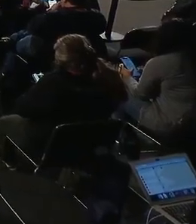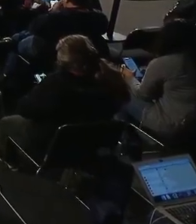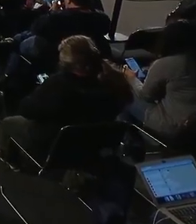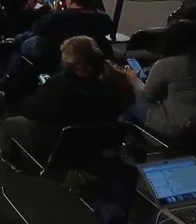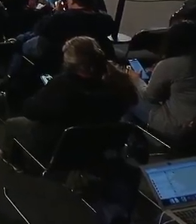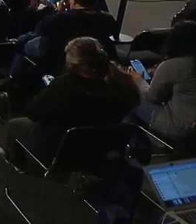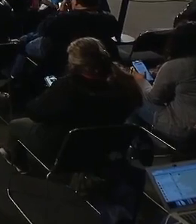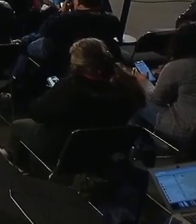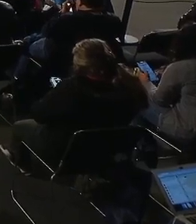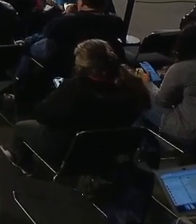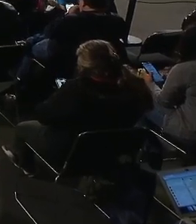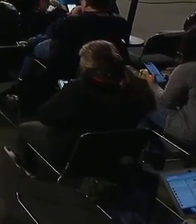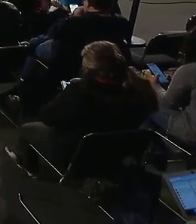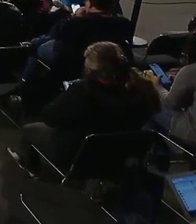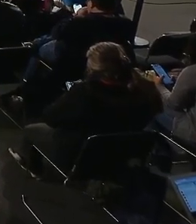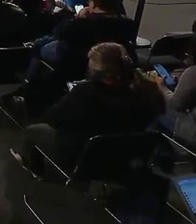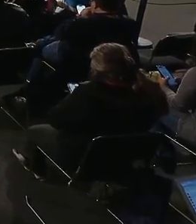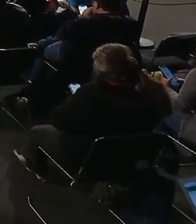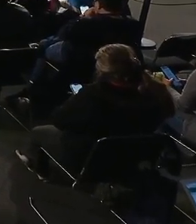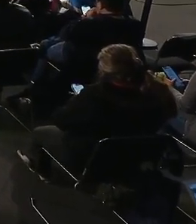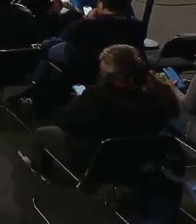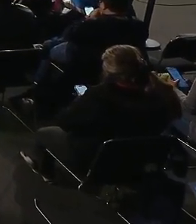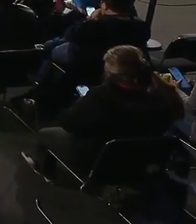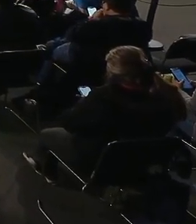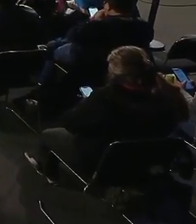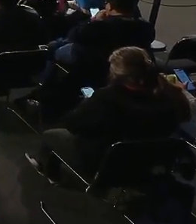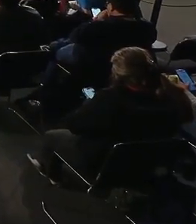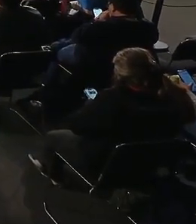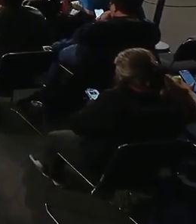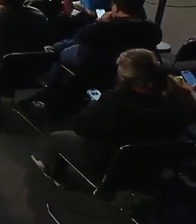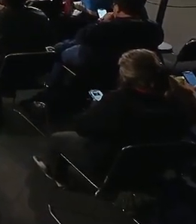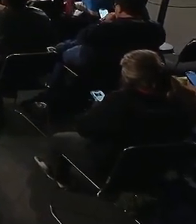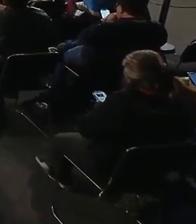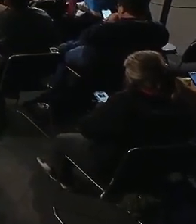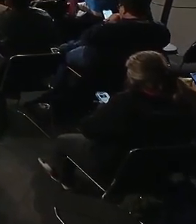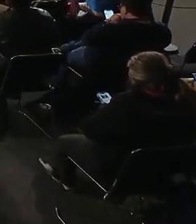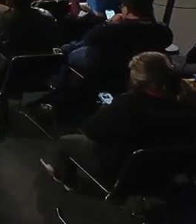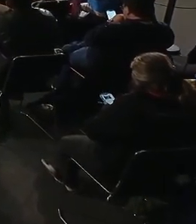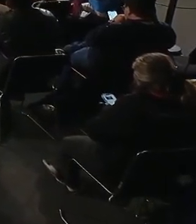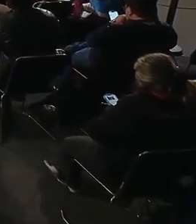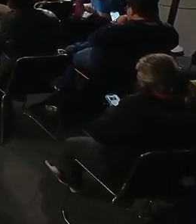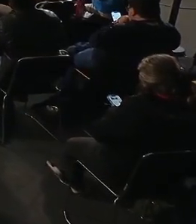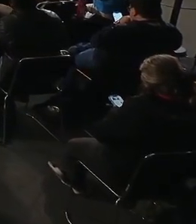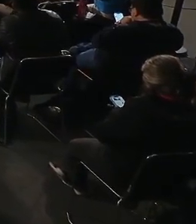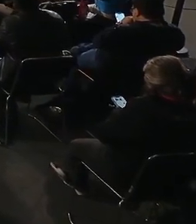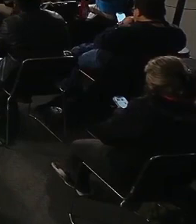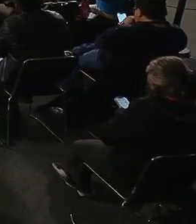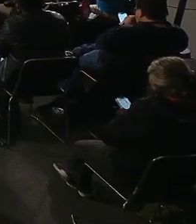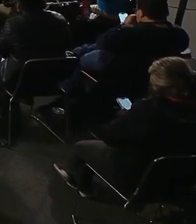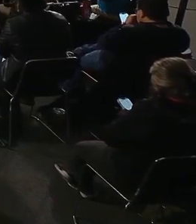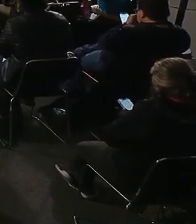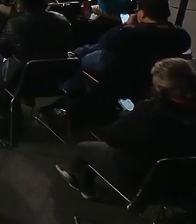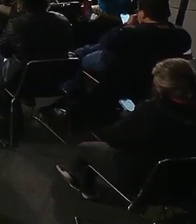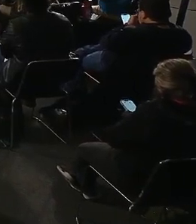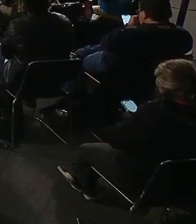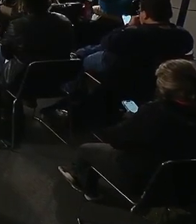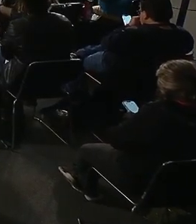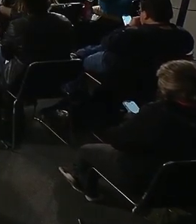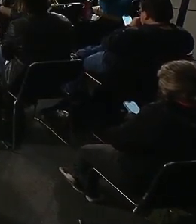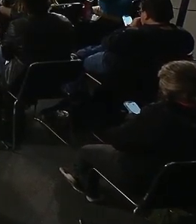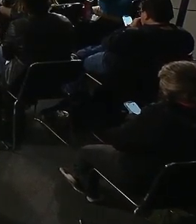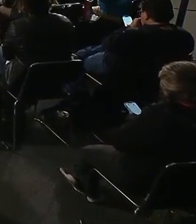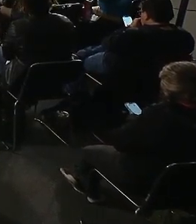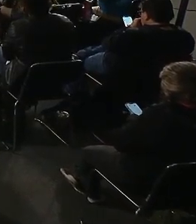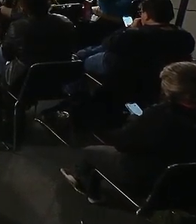sonriendo mis papás y mi familia siguen luchando por mi vida mi familia ha tocado muchas